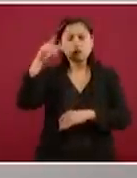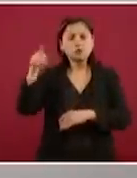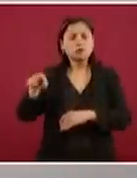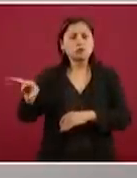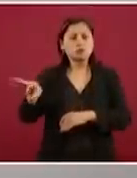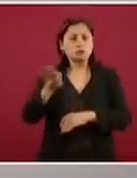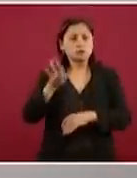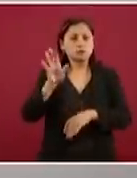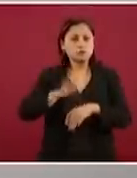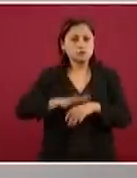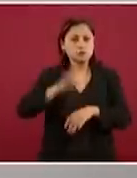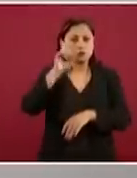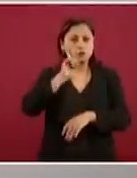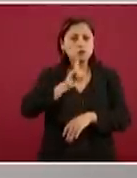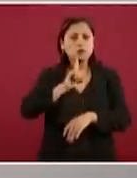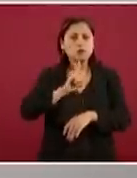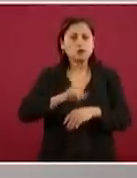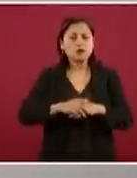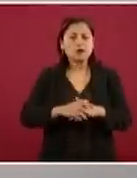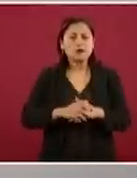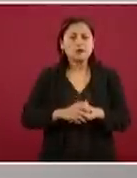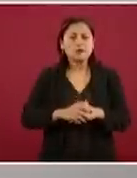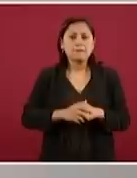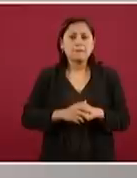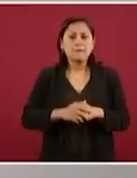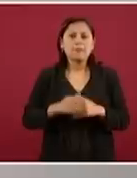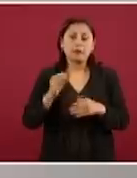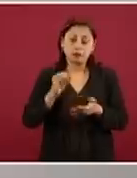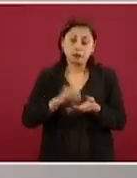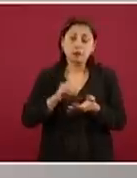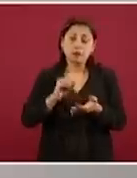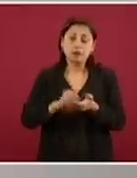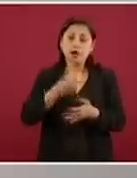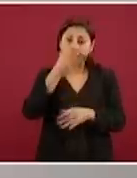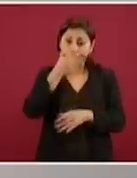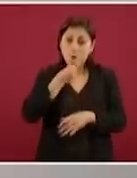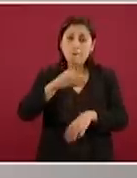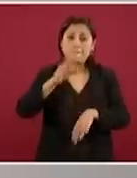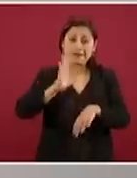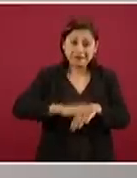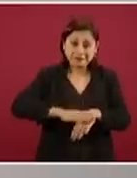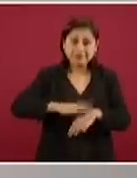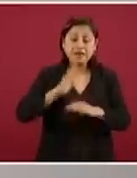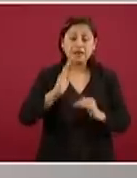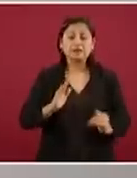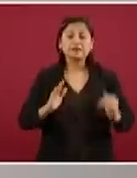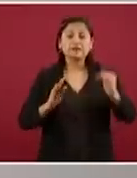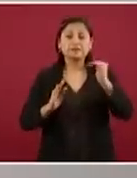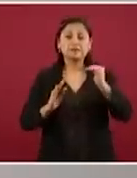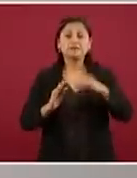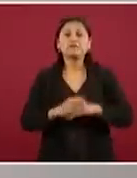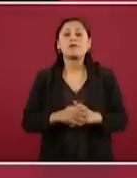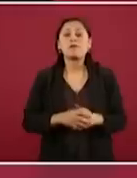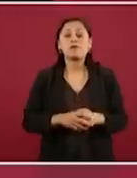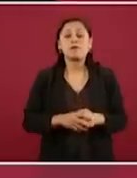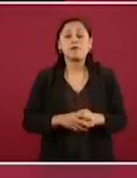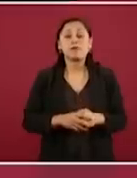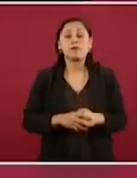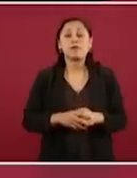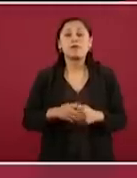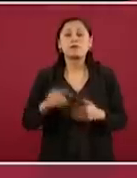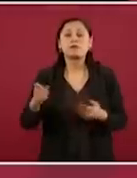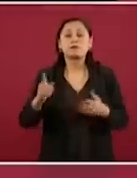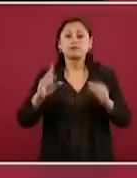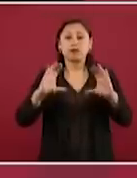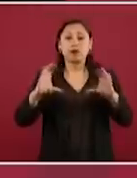más los hombres que las mujeres. En el Congreso se